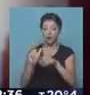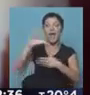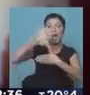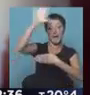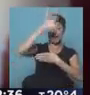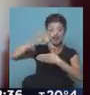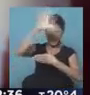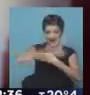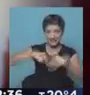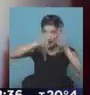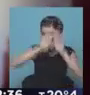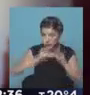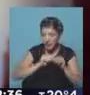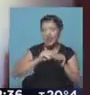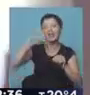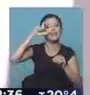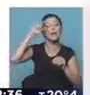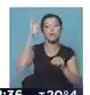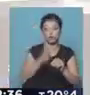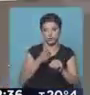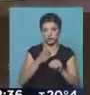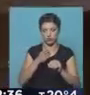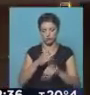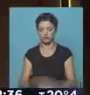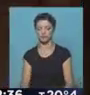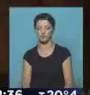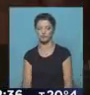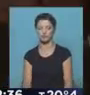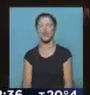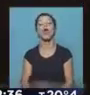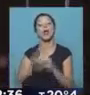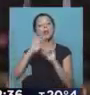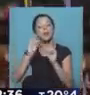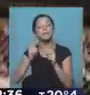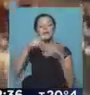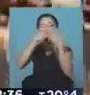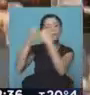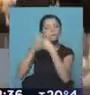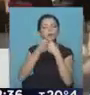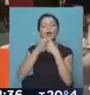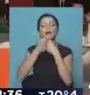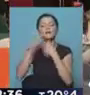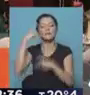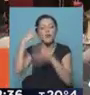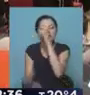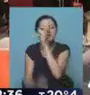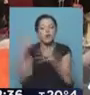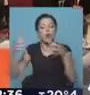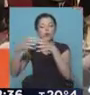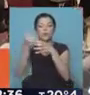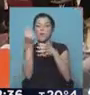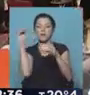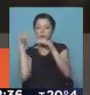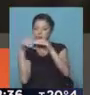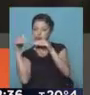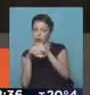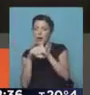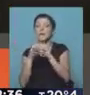emitir el 10% del total. Los países también acordaron la creación de un fondo de financiación para la reducción de